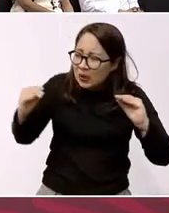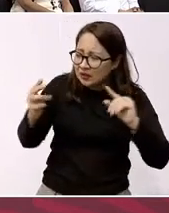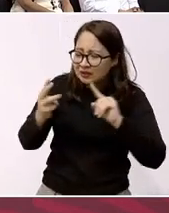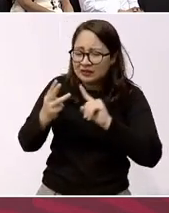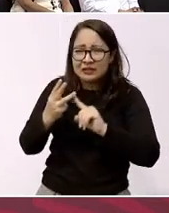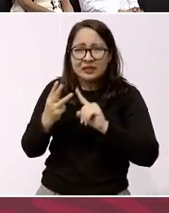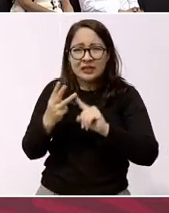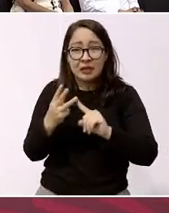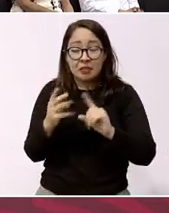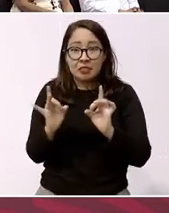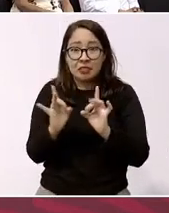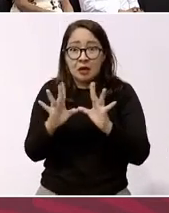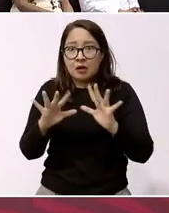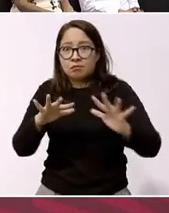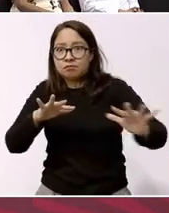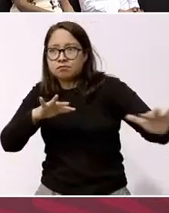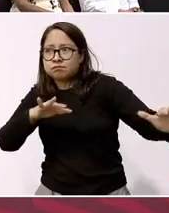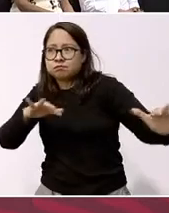esa